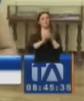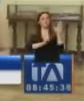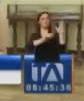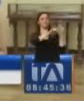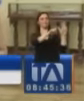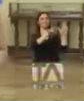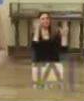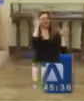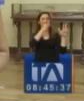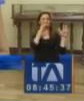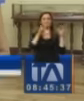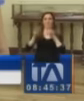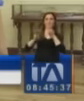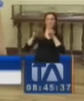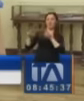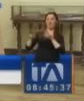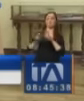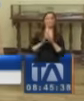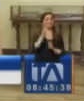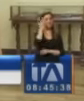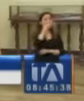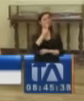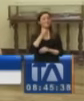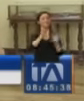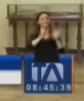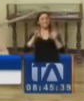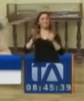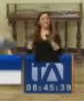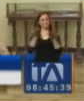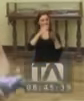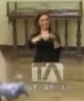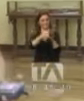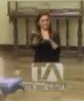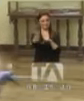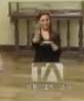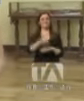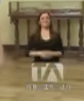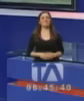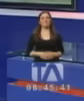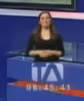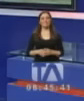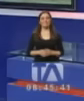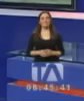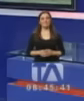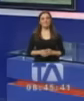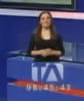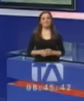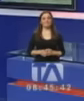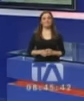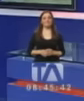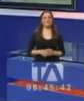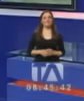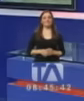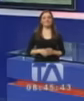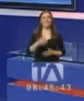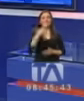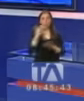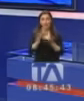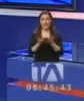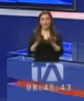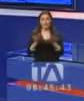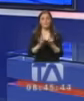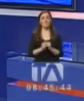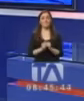y realmente me quedé asombrada. Es bellísimo este museo, así que invitados. Muchísimas gracias por esa